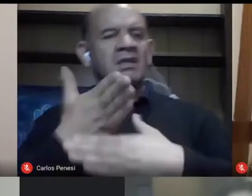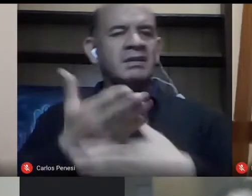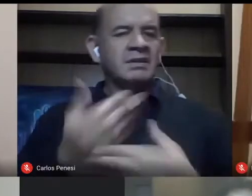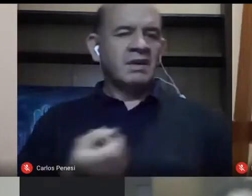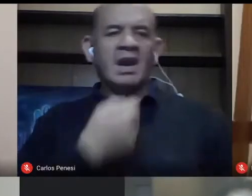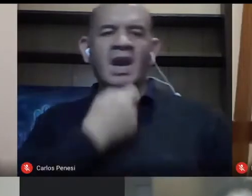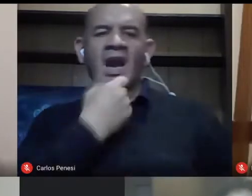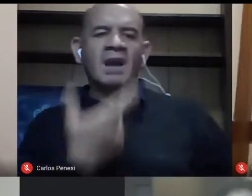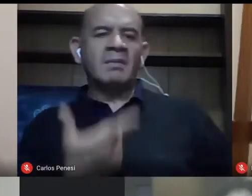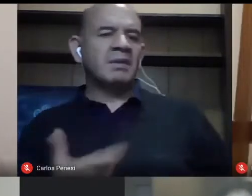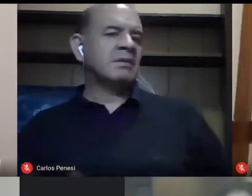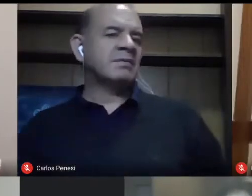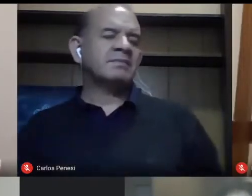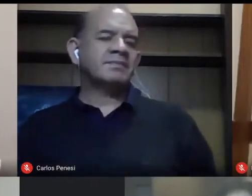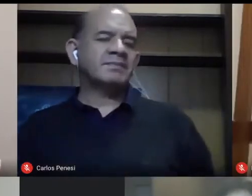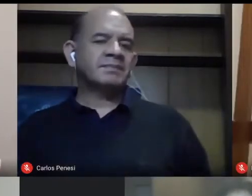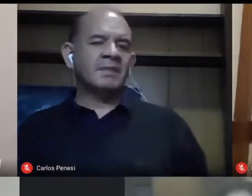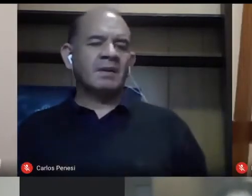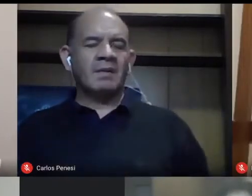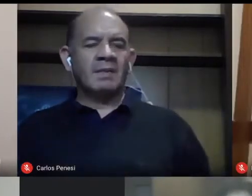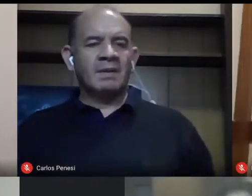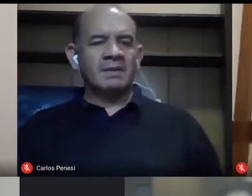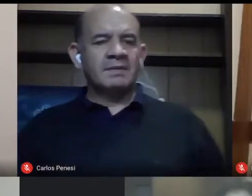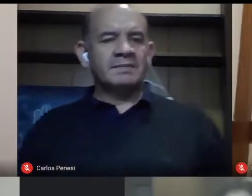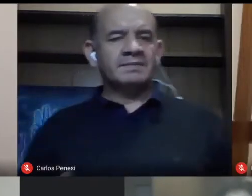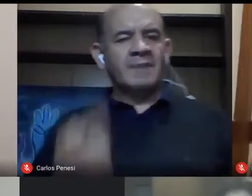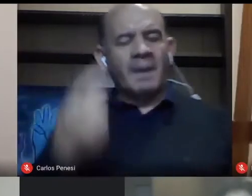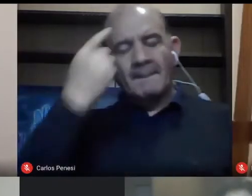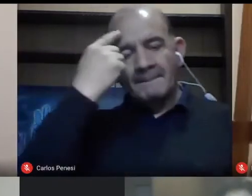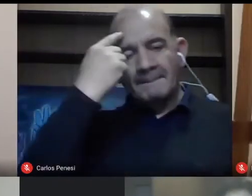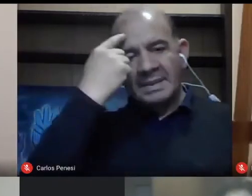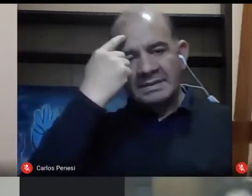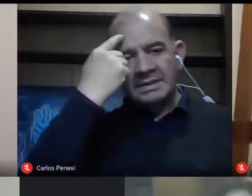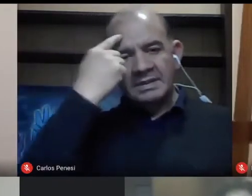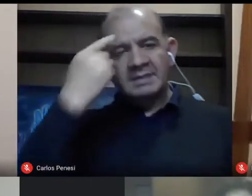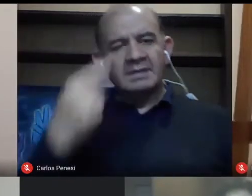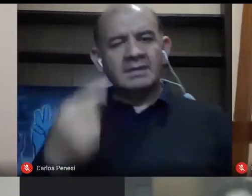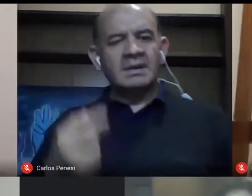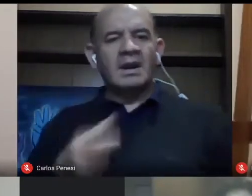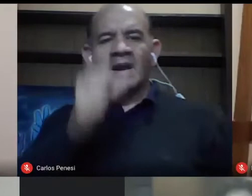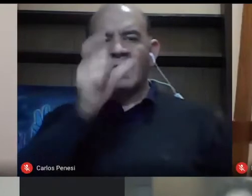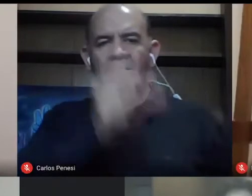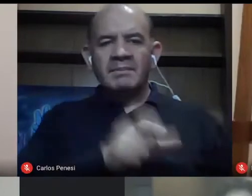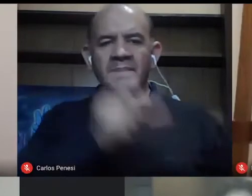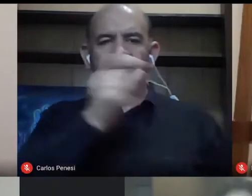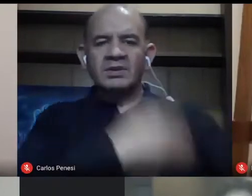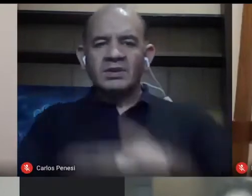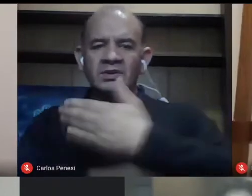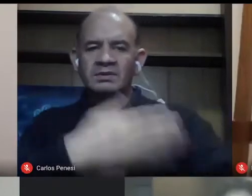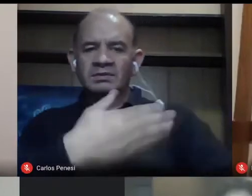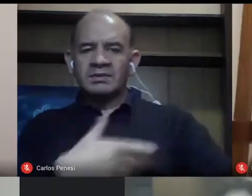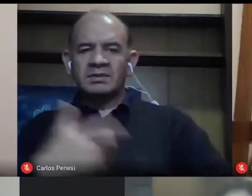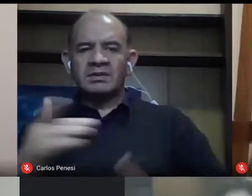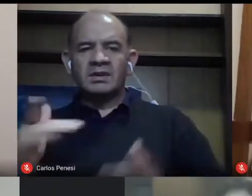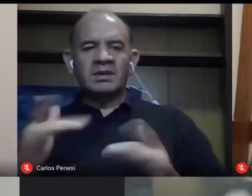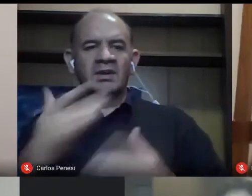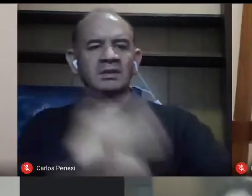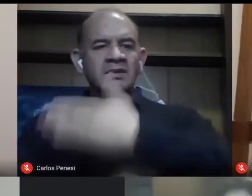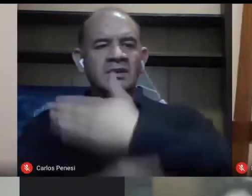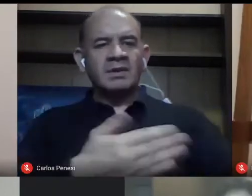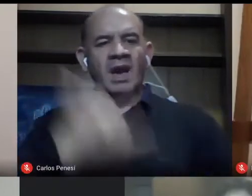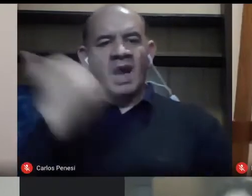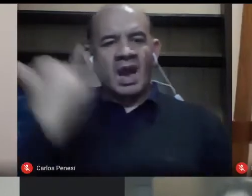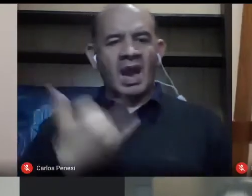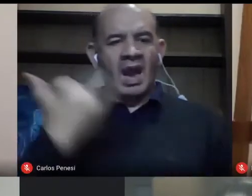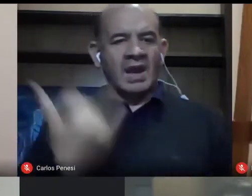haber, tendríamos que pensar en si la persona con discapacidad ya tiene un certificado de discapacidad,